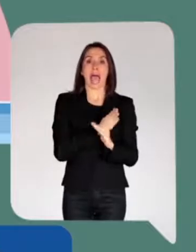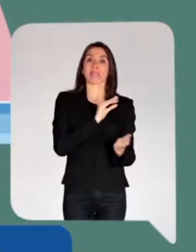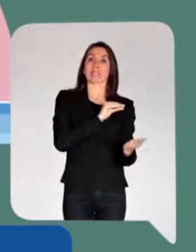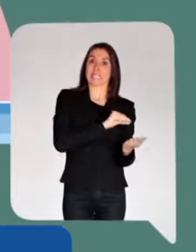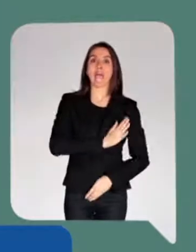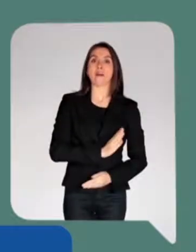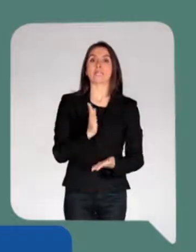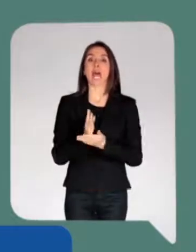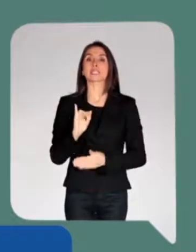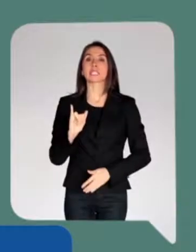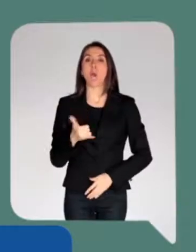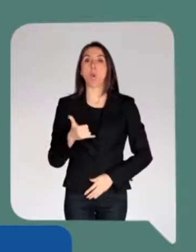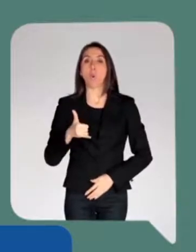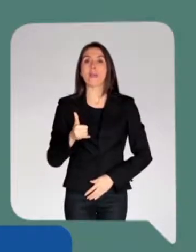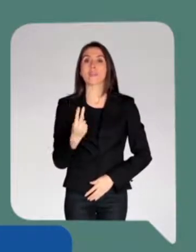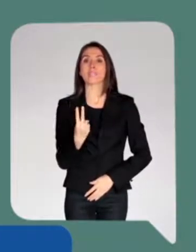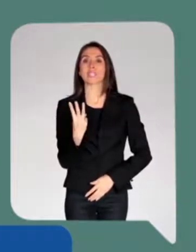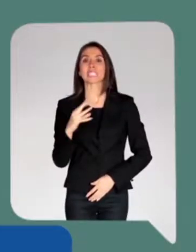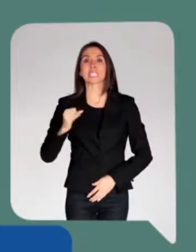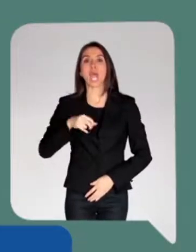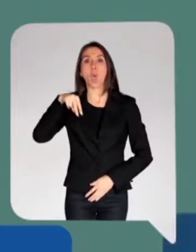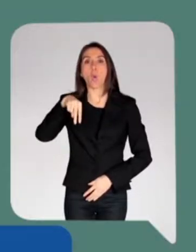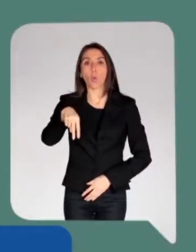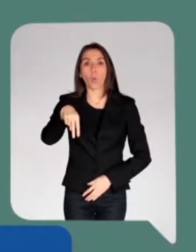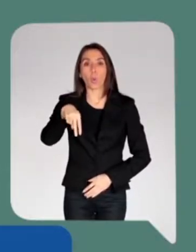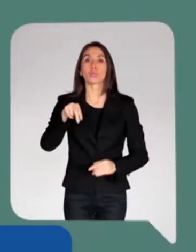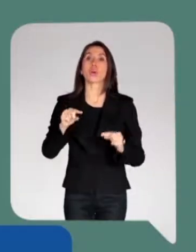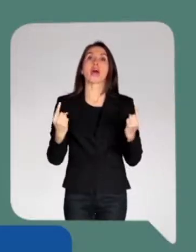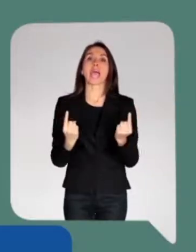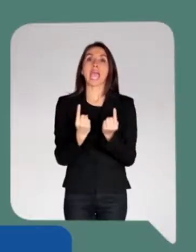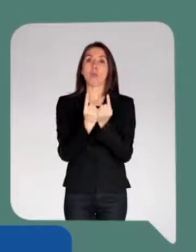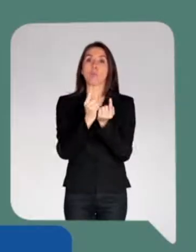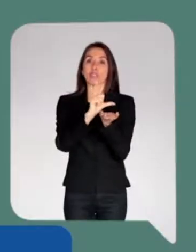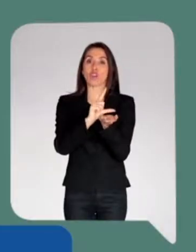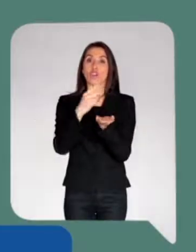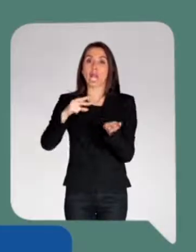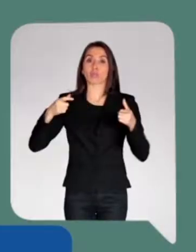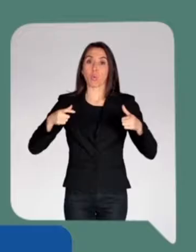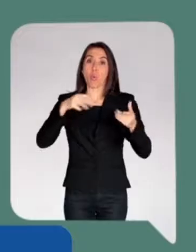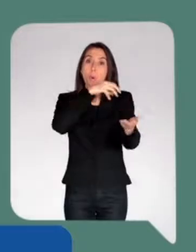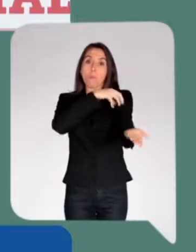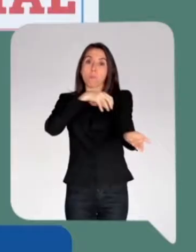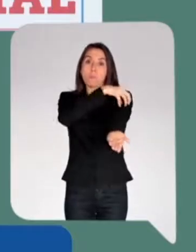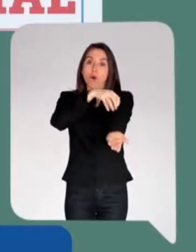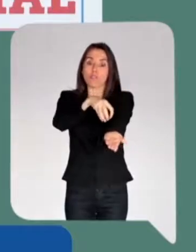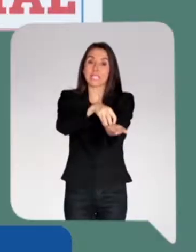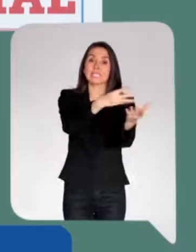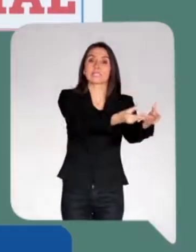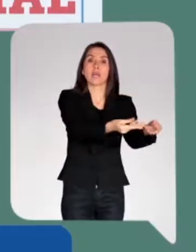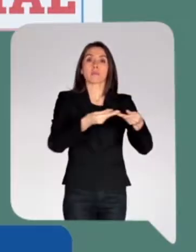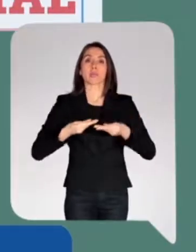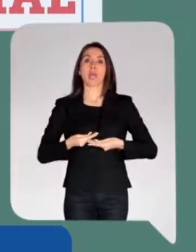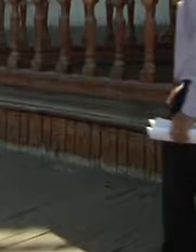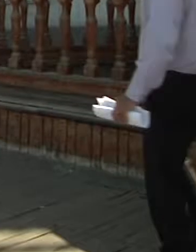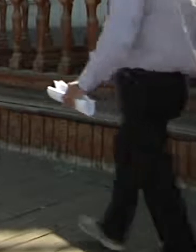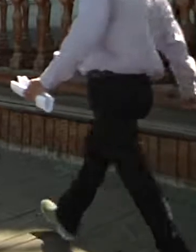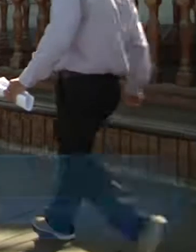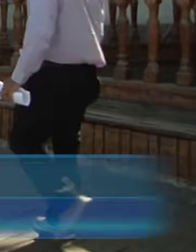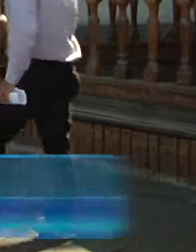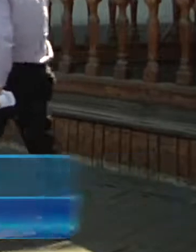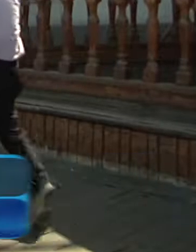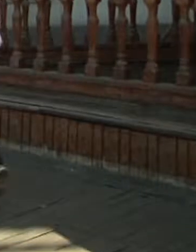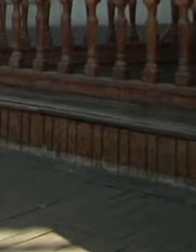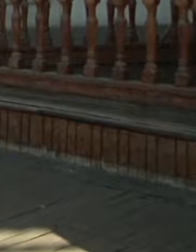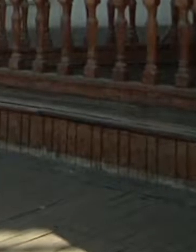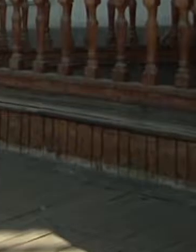estos encuentros entre conocidos y formar parte de esta etapa participativa me parece fantástico que opine en